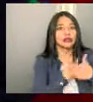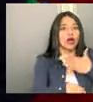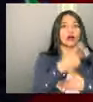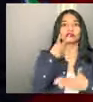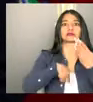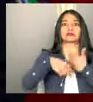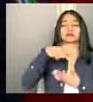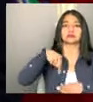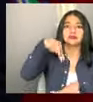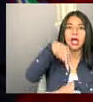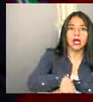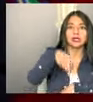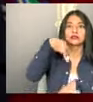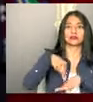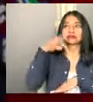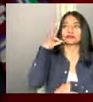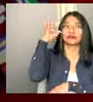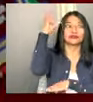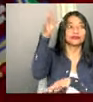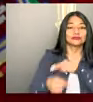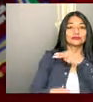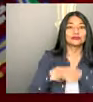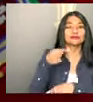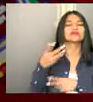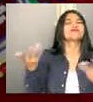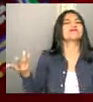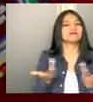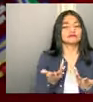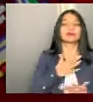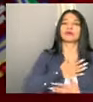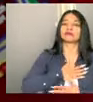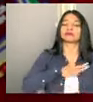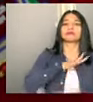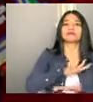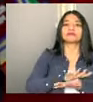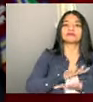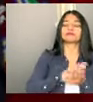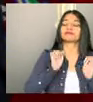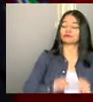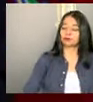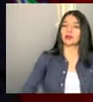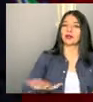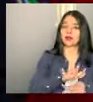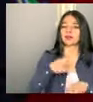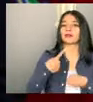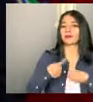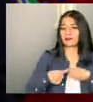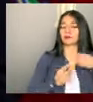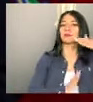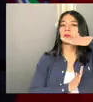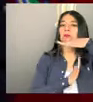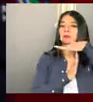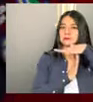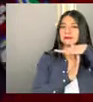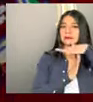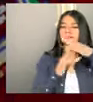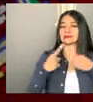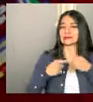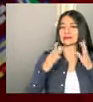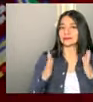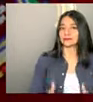nuestros nietos y nuestras futuras generaciones tengan un espacio digno que corresponde a quiteñas y quiteños y